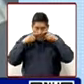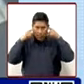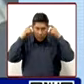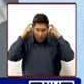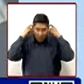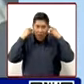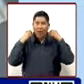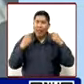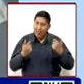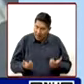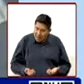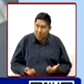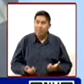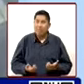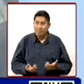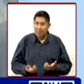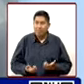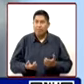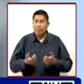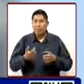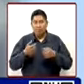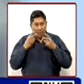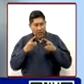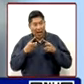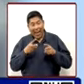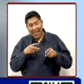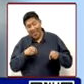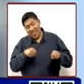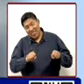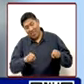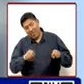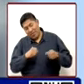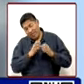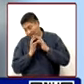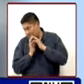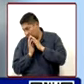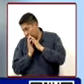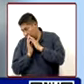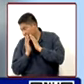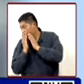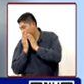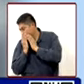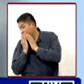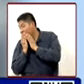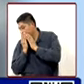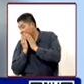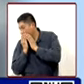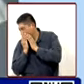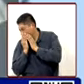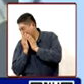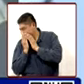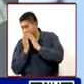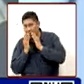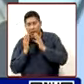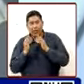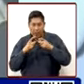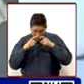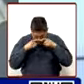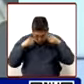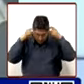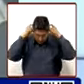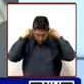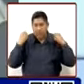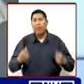buen detalle. Imaginamos que identificaron la motocicleta, planean y deciden robarla y se ponen los